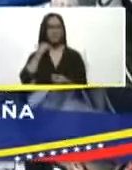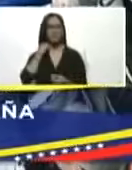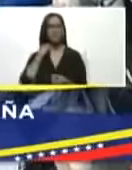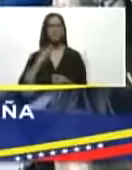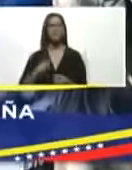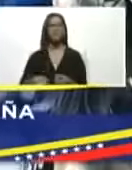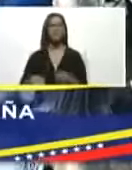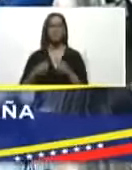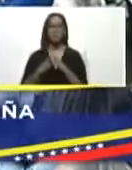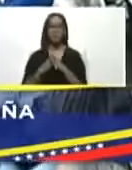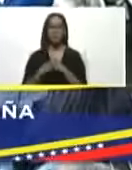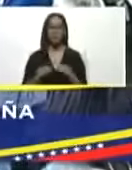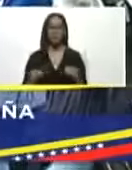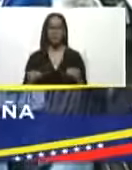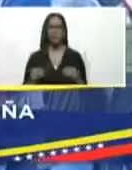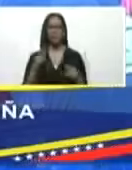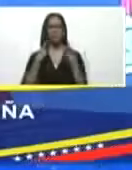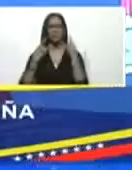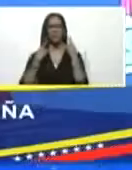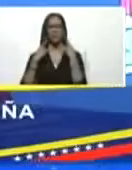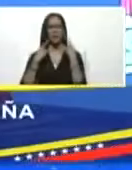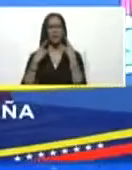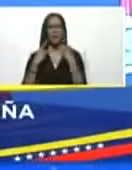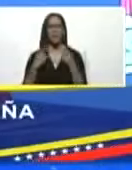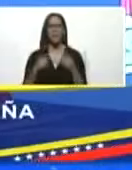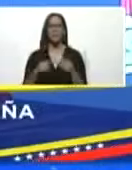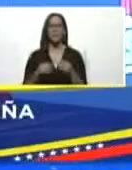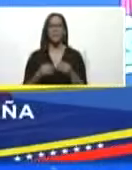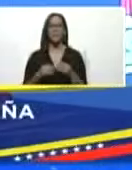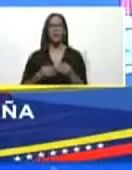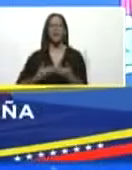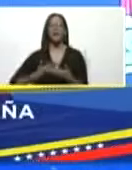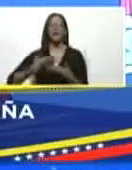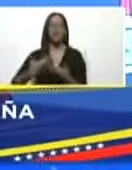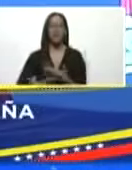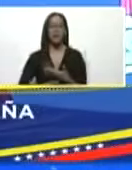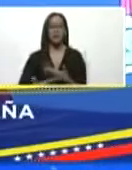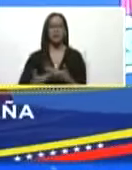todas las baterías para dar el paso que vamos a dar hoy.